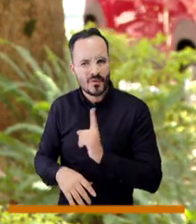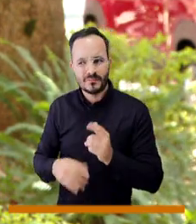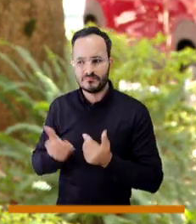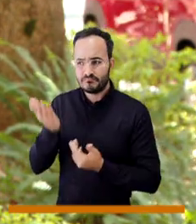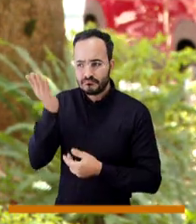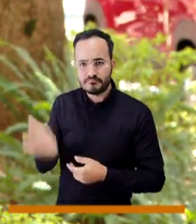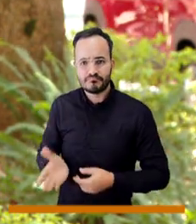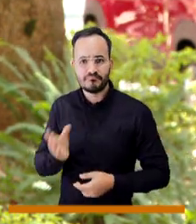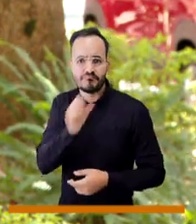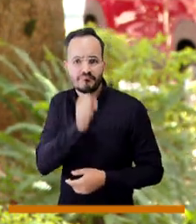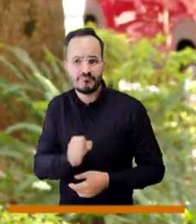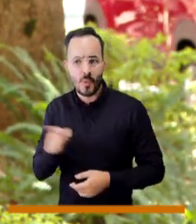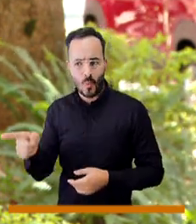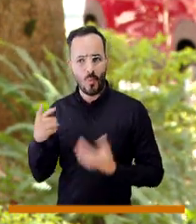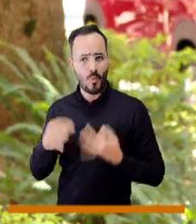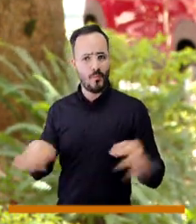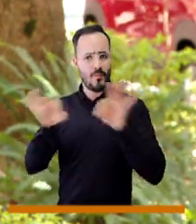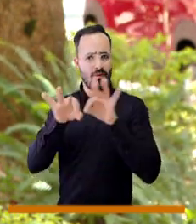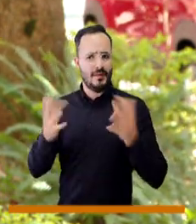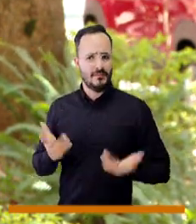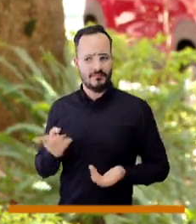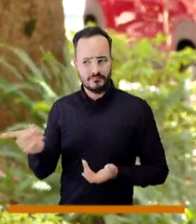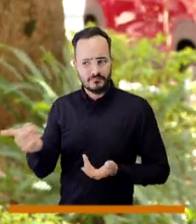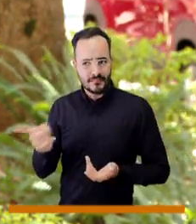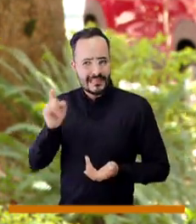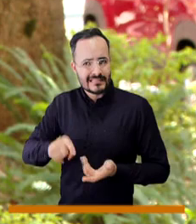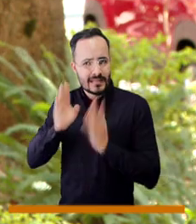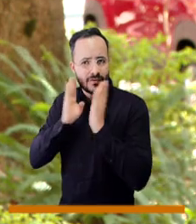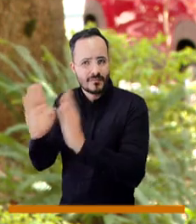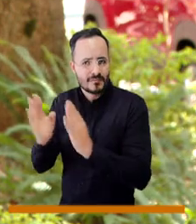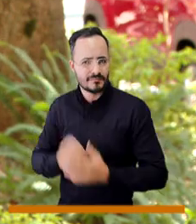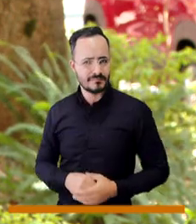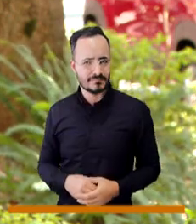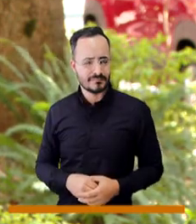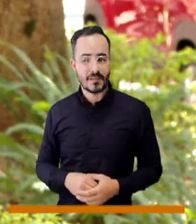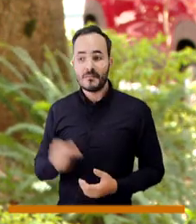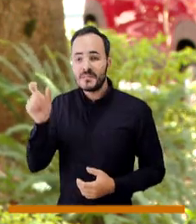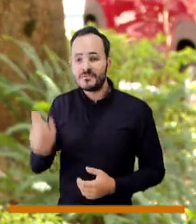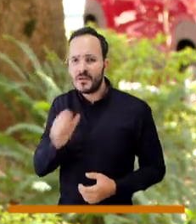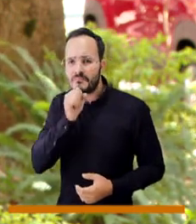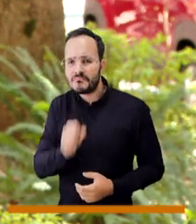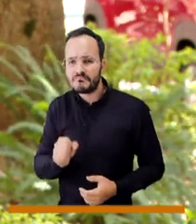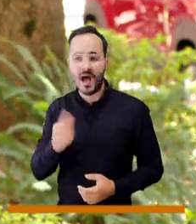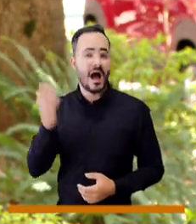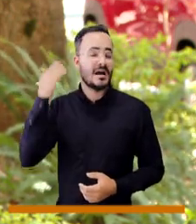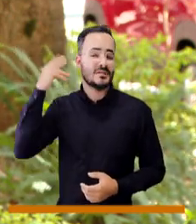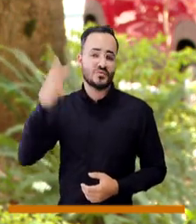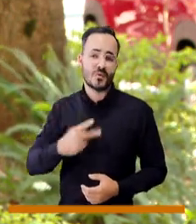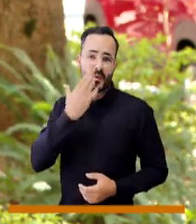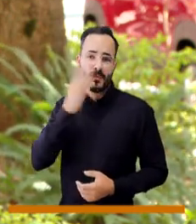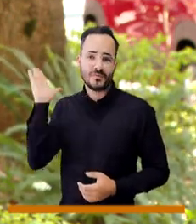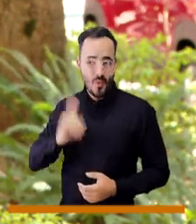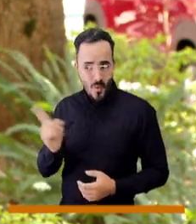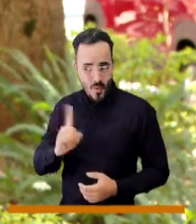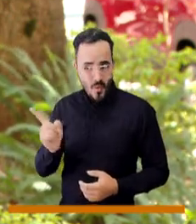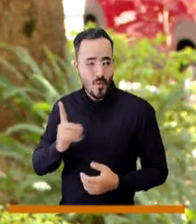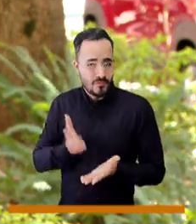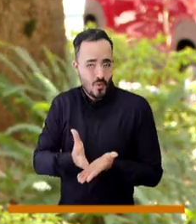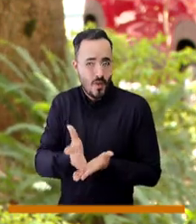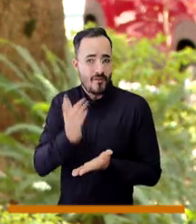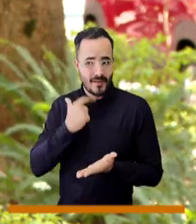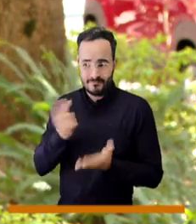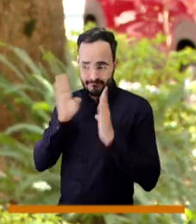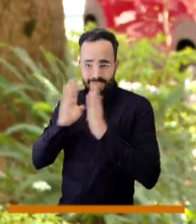mayor produce, que el adulto mayor importa, que el adulto mayor no solo es pasado, sino que también